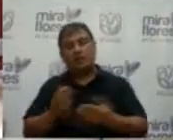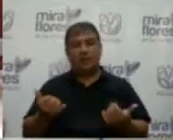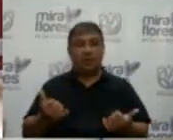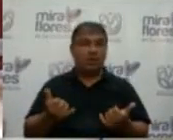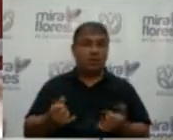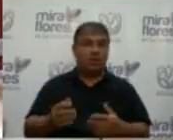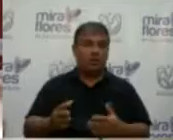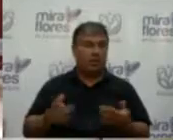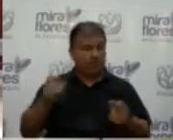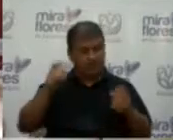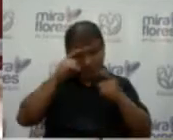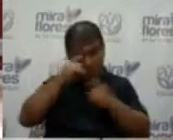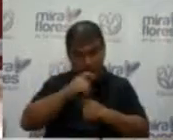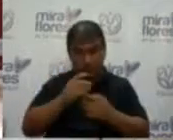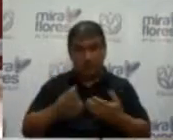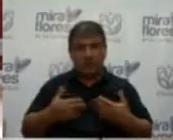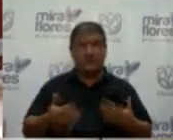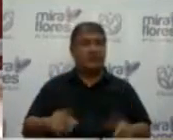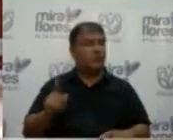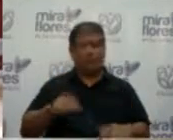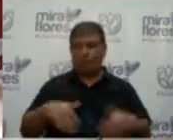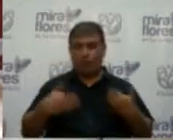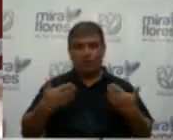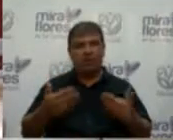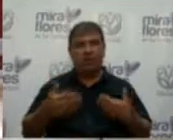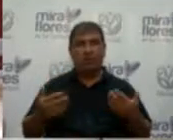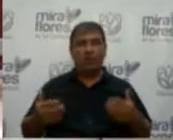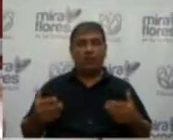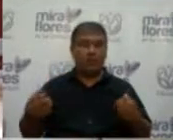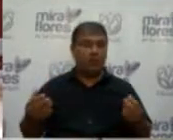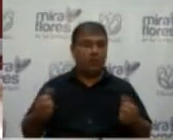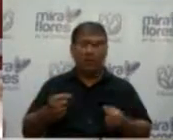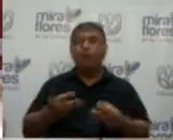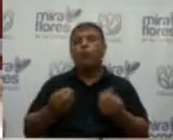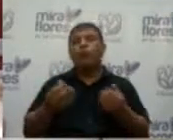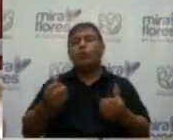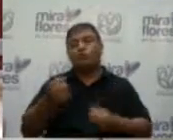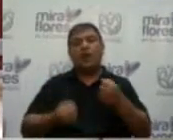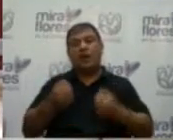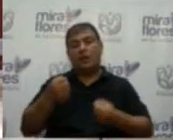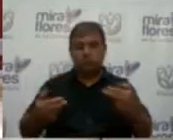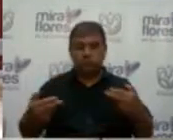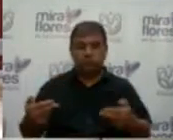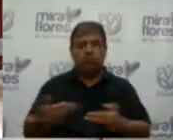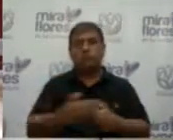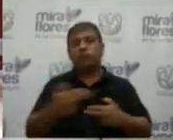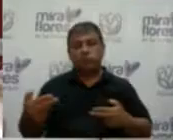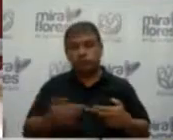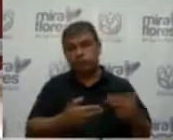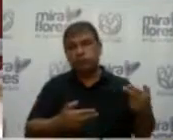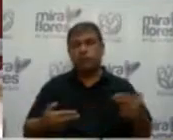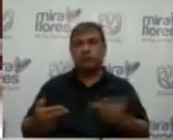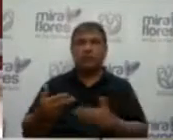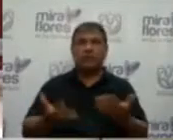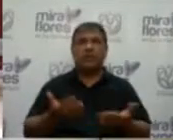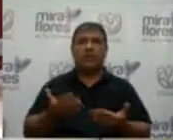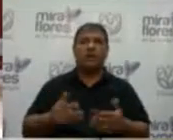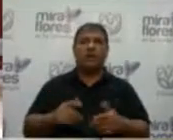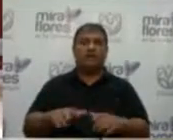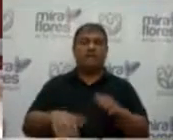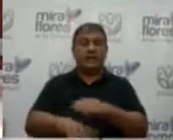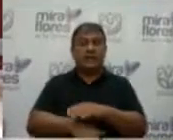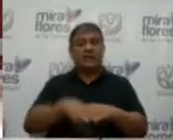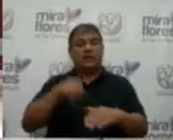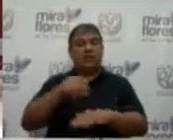Miraflores, es complicadísimo, es casi imposible por el flujo de vehículos que hay saliendo de la zona de la